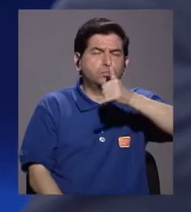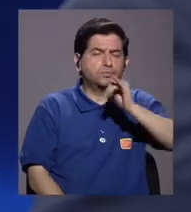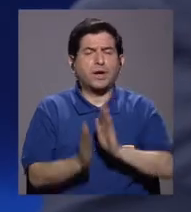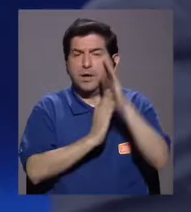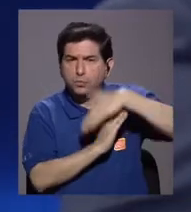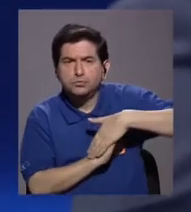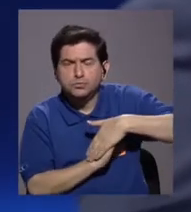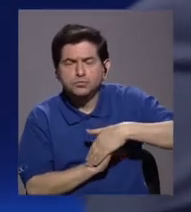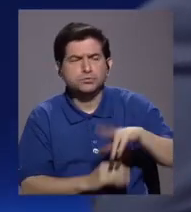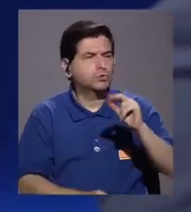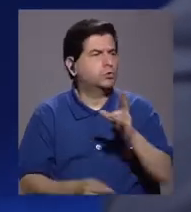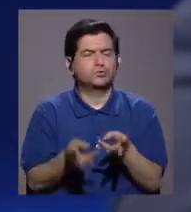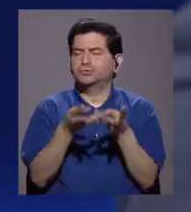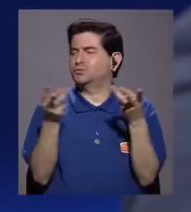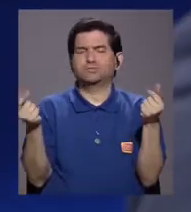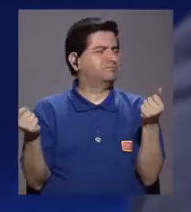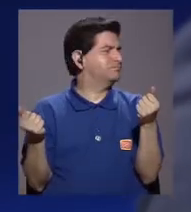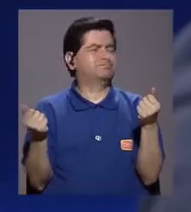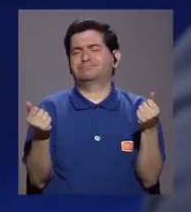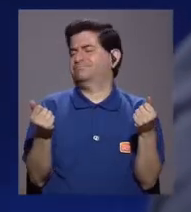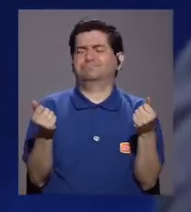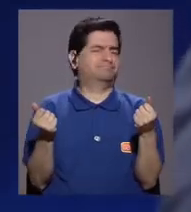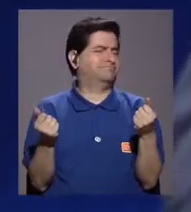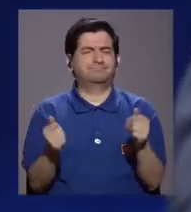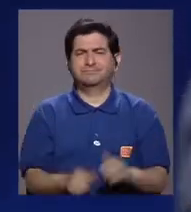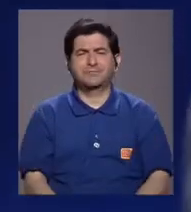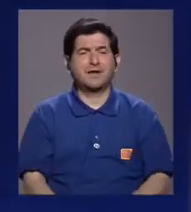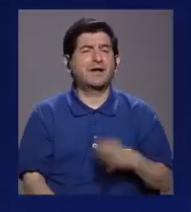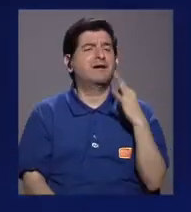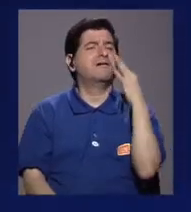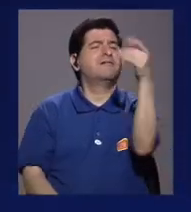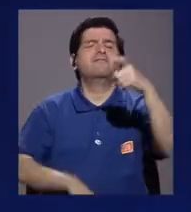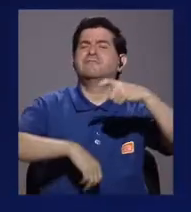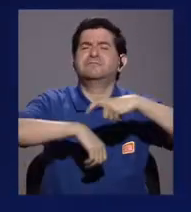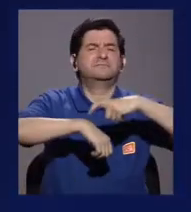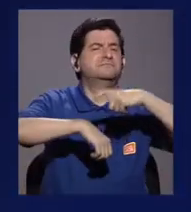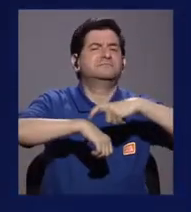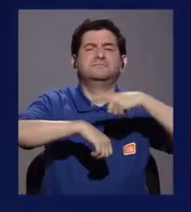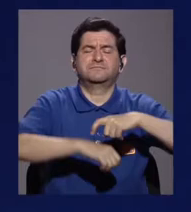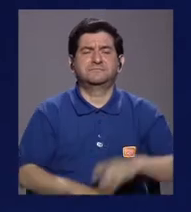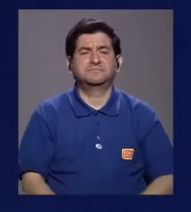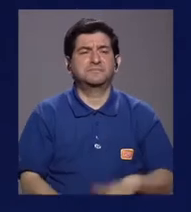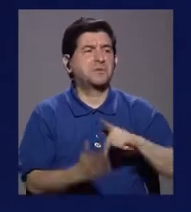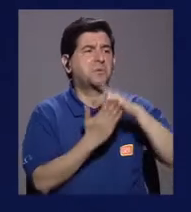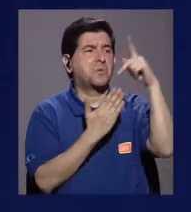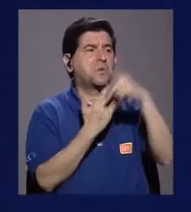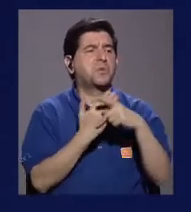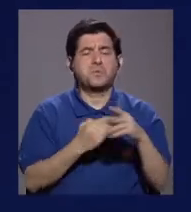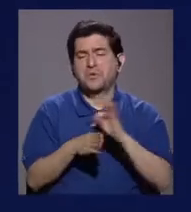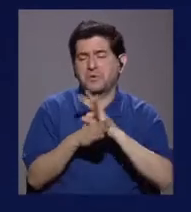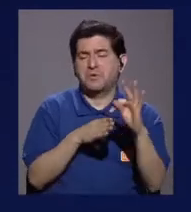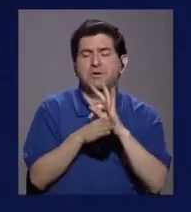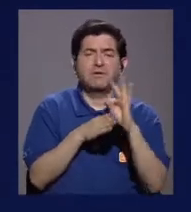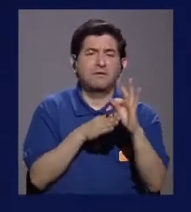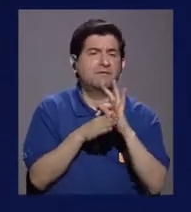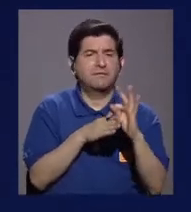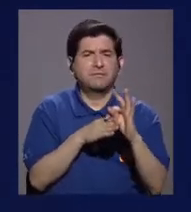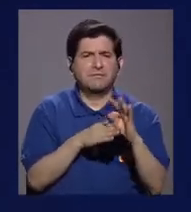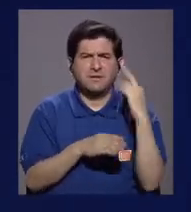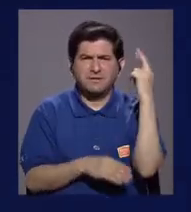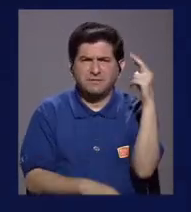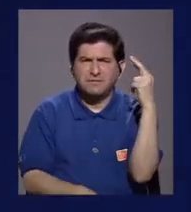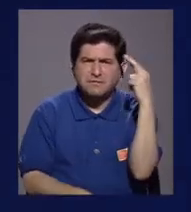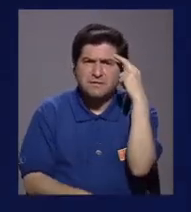no se resuelven a largo plazo con programas de tratamiento